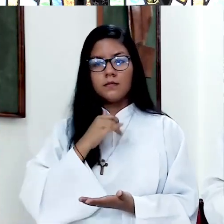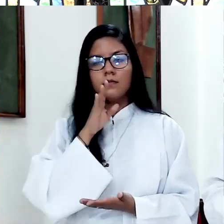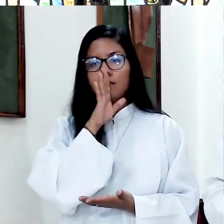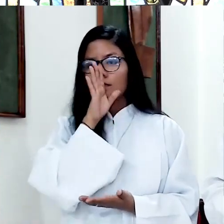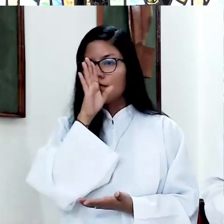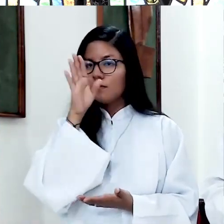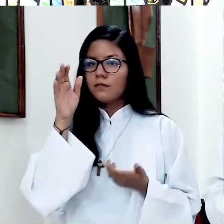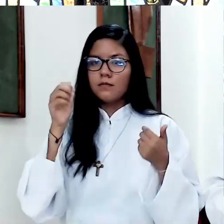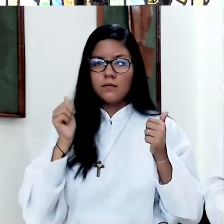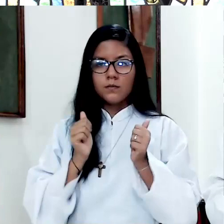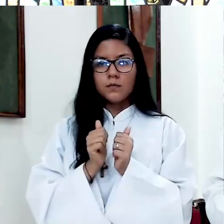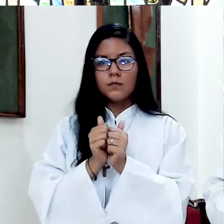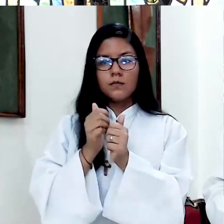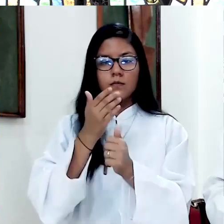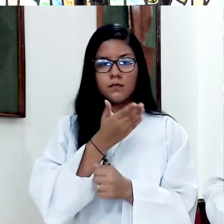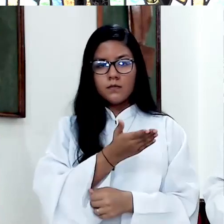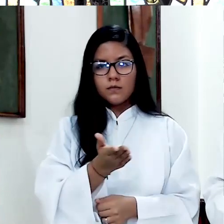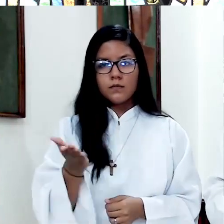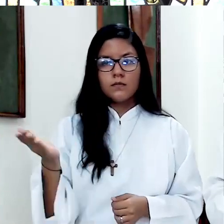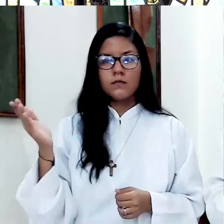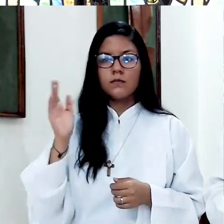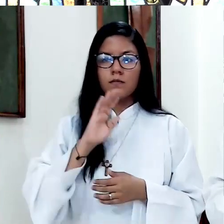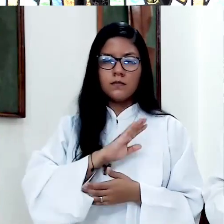vos. Yo